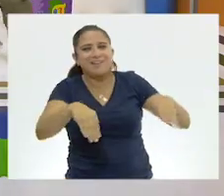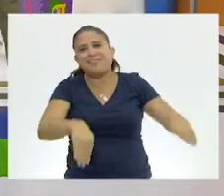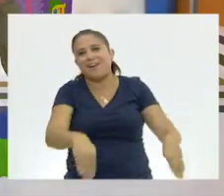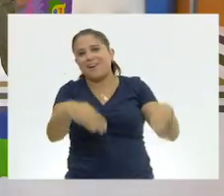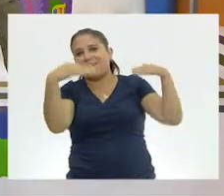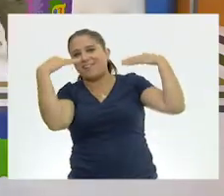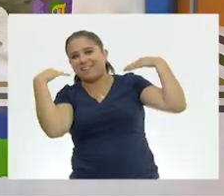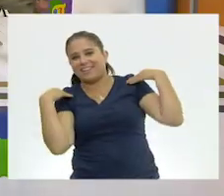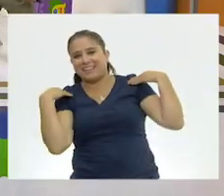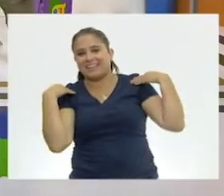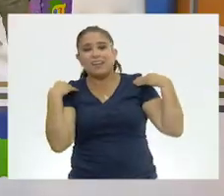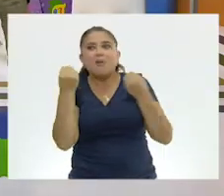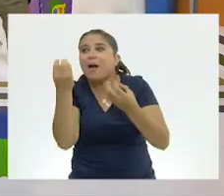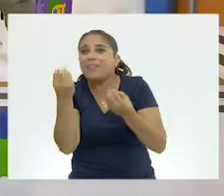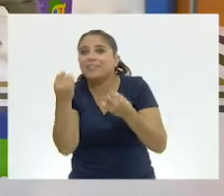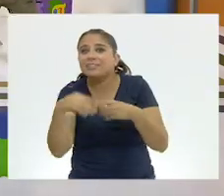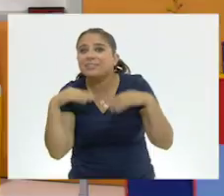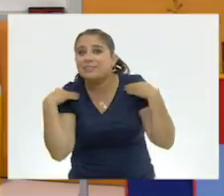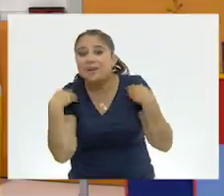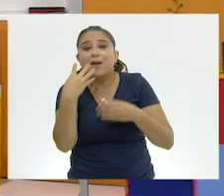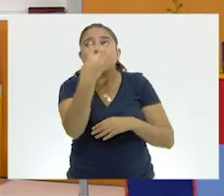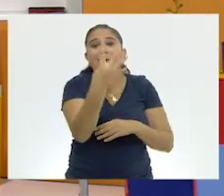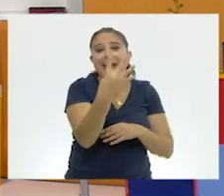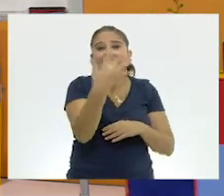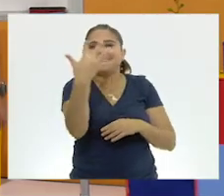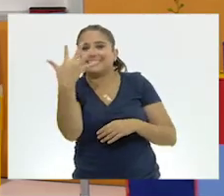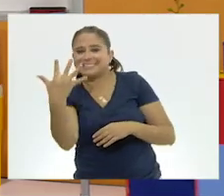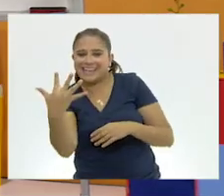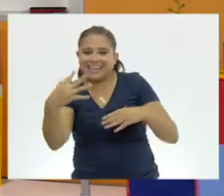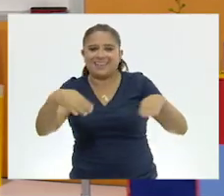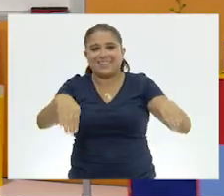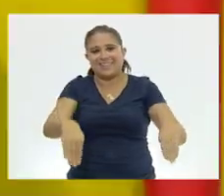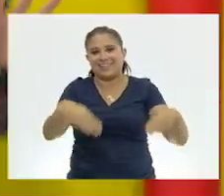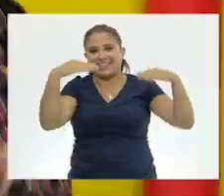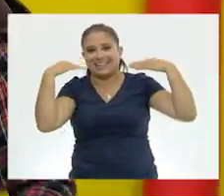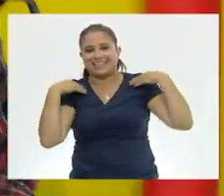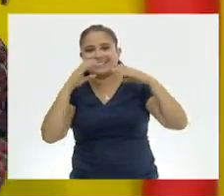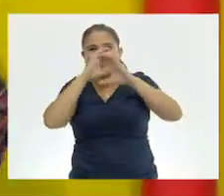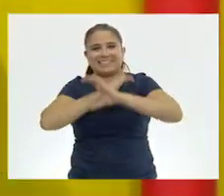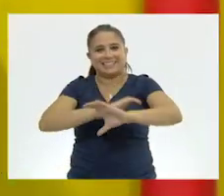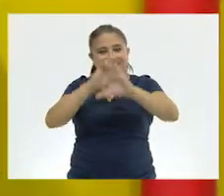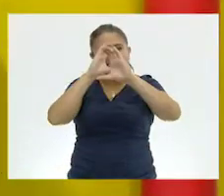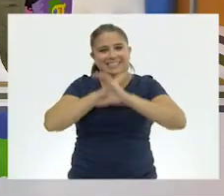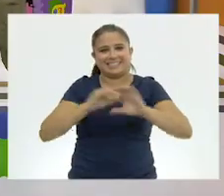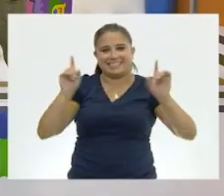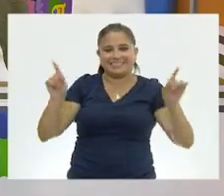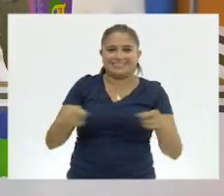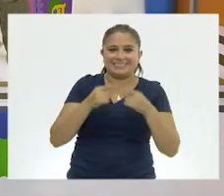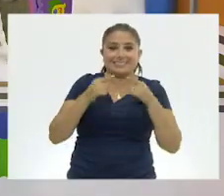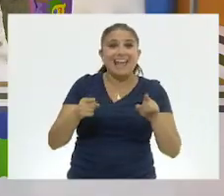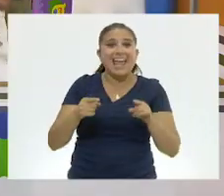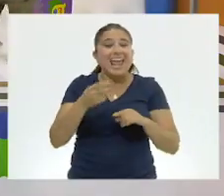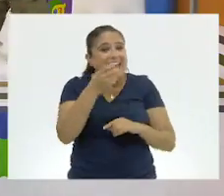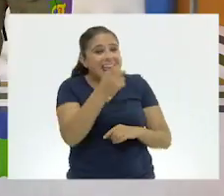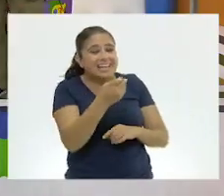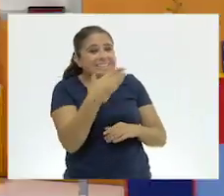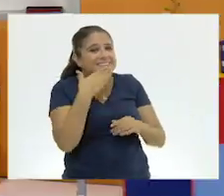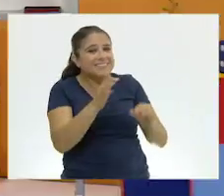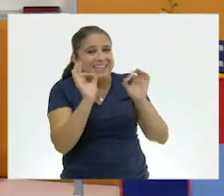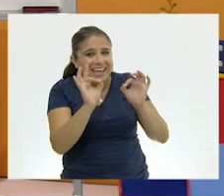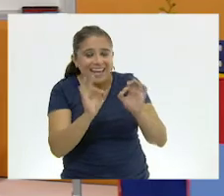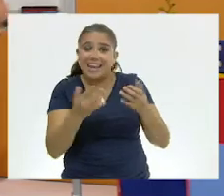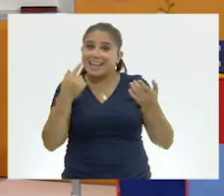¿Y cuántas cobijas? 4 o 5 cobijas. 4 o 5 cobijas. ¡Eso! ¡Muy bien!